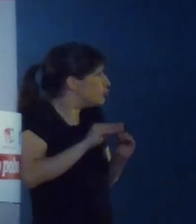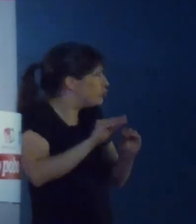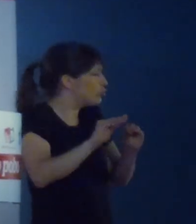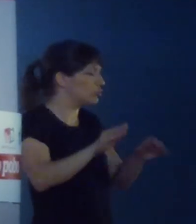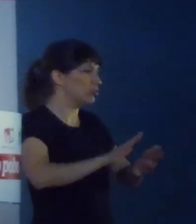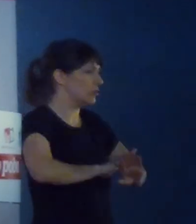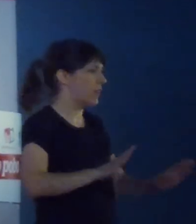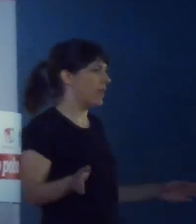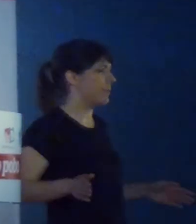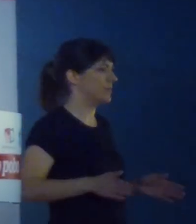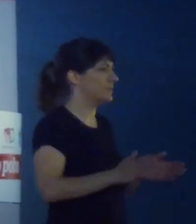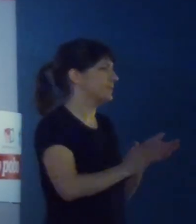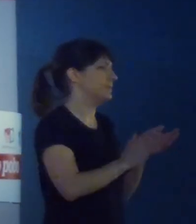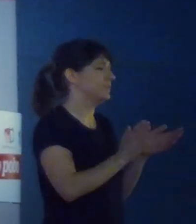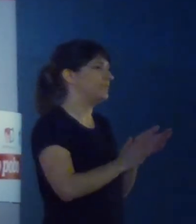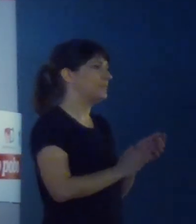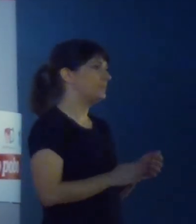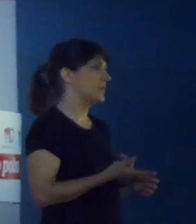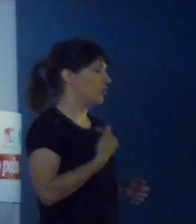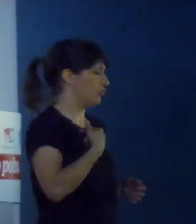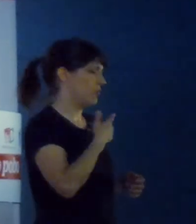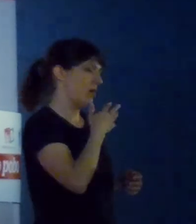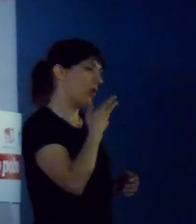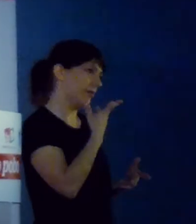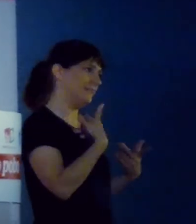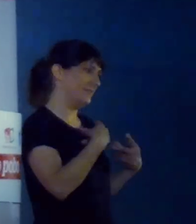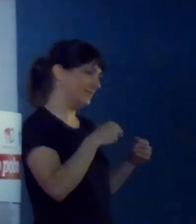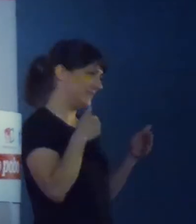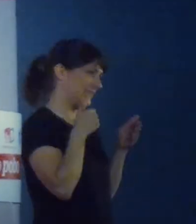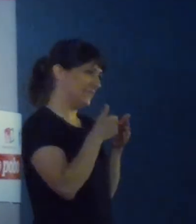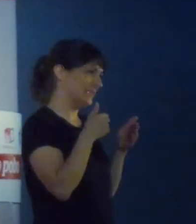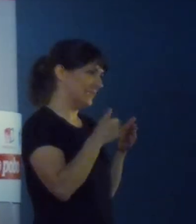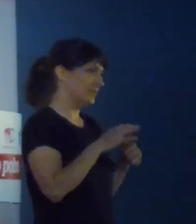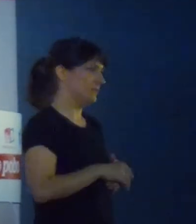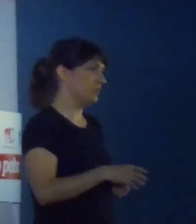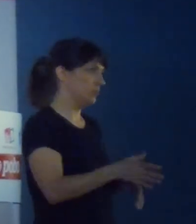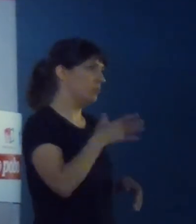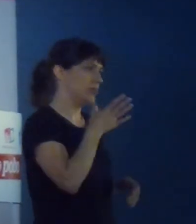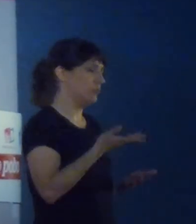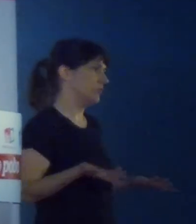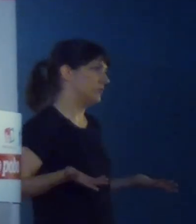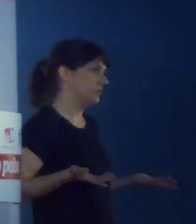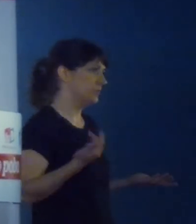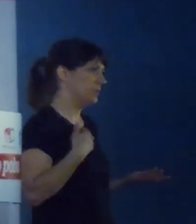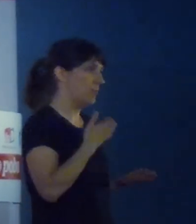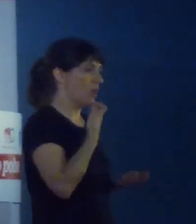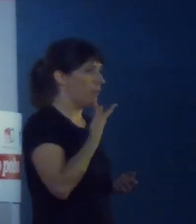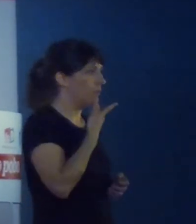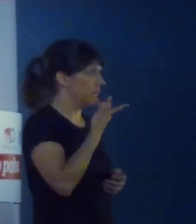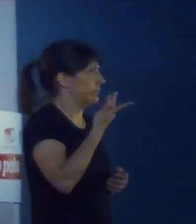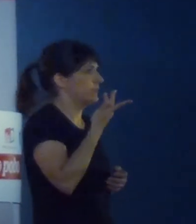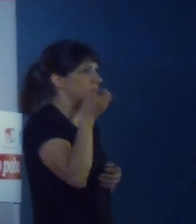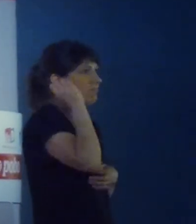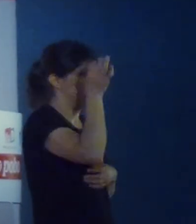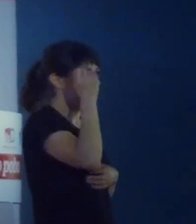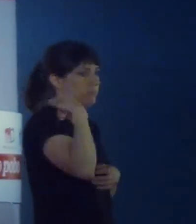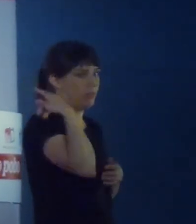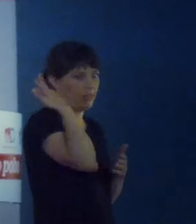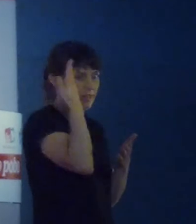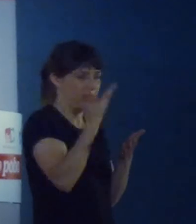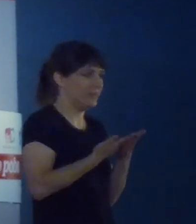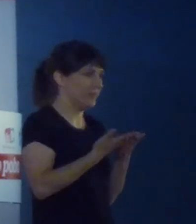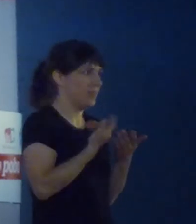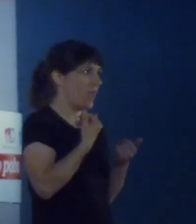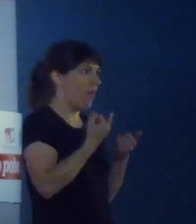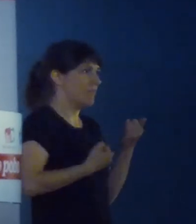Por iso, e vou rematando, porque xa está ben de que todos os mítines estes días, a Lidia, que a